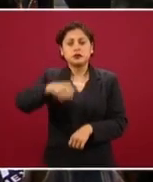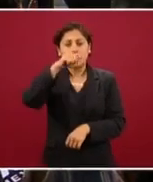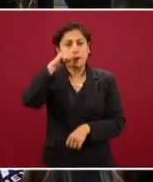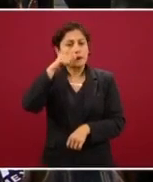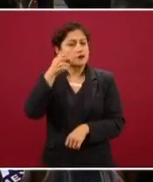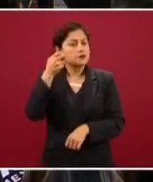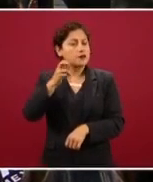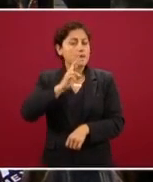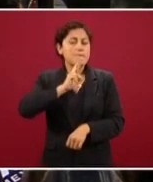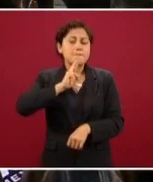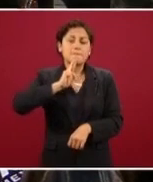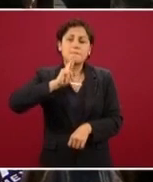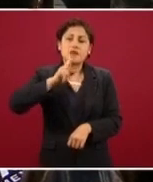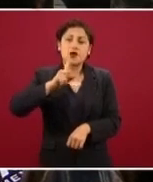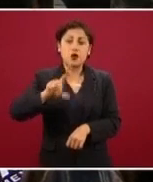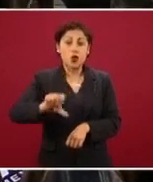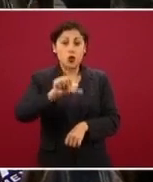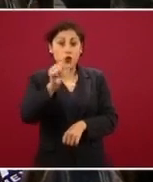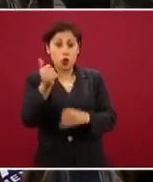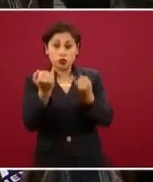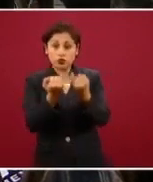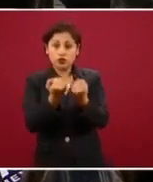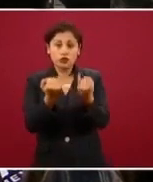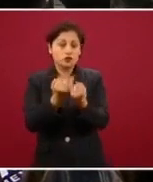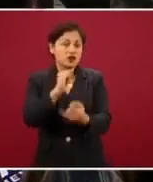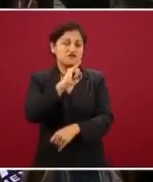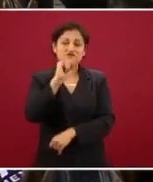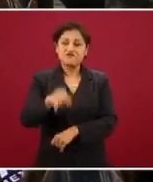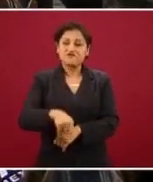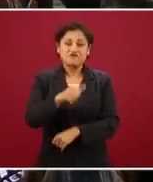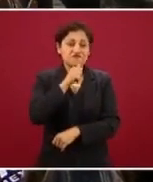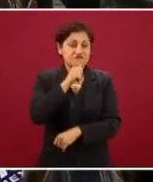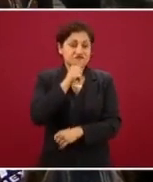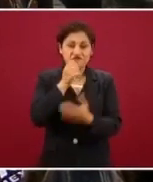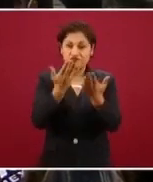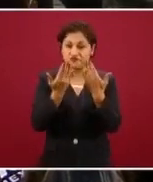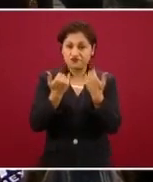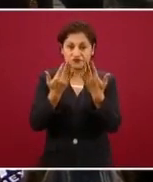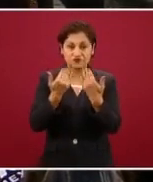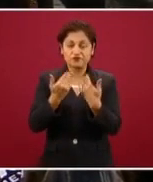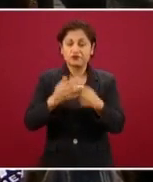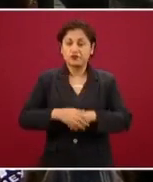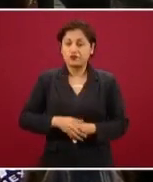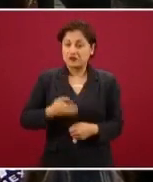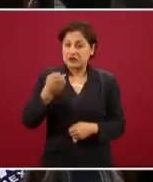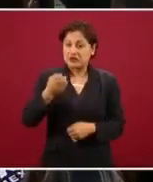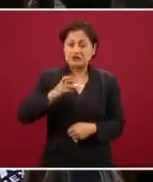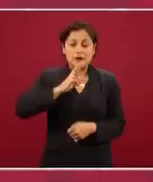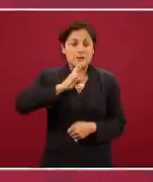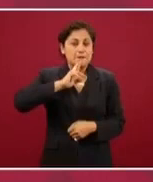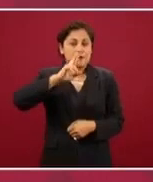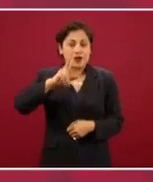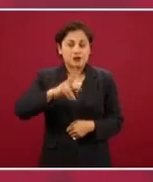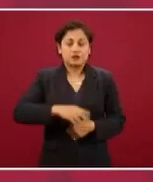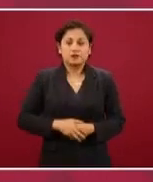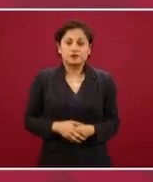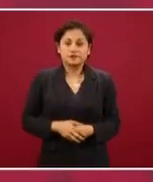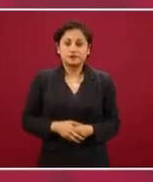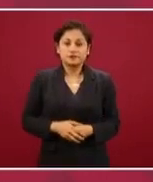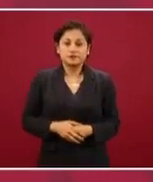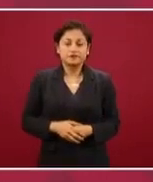un gabinete mejor que ese. Como también no ha habido una